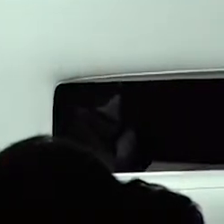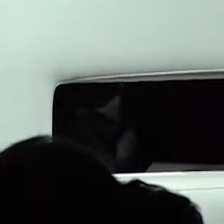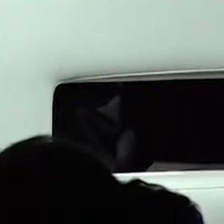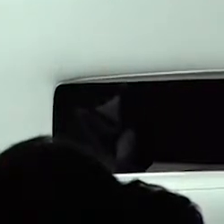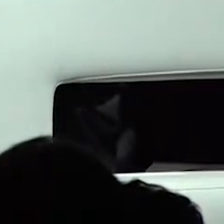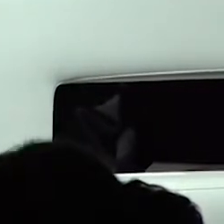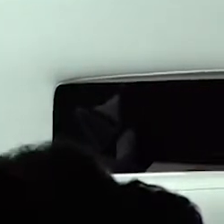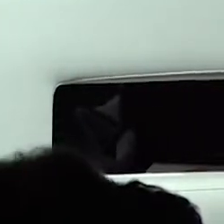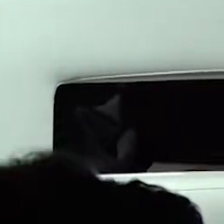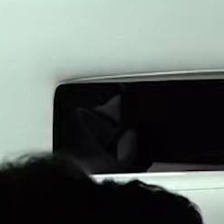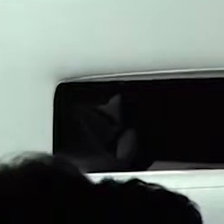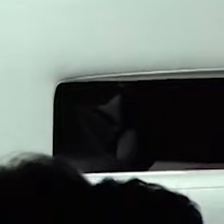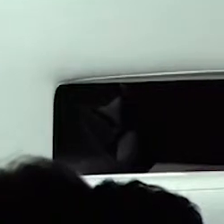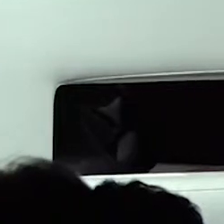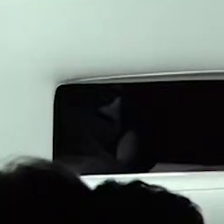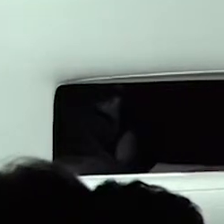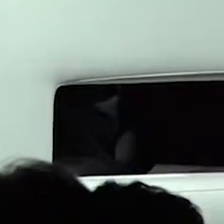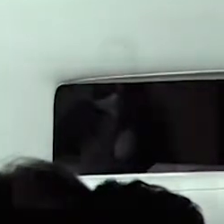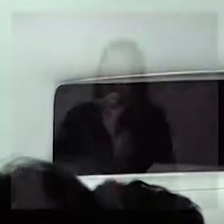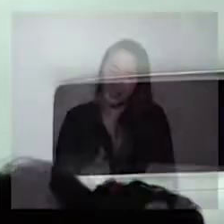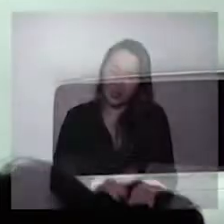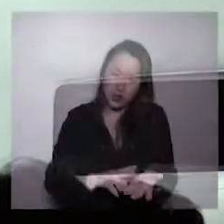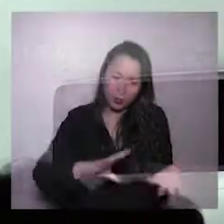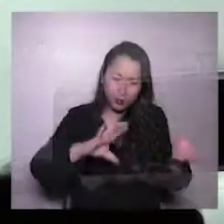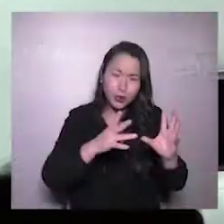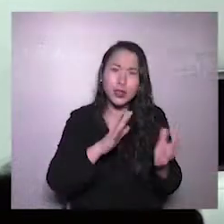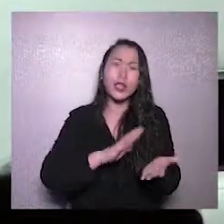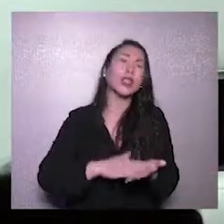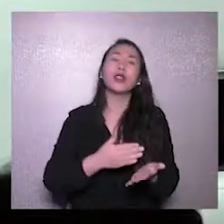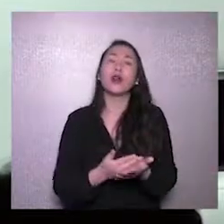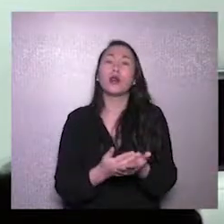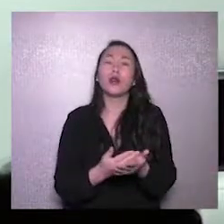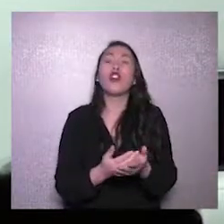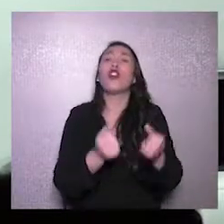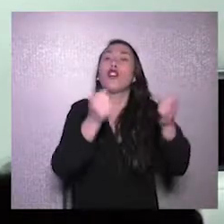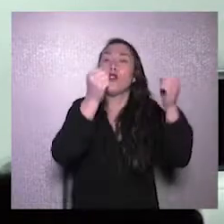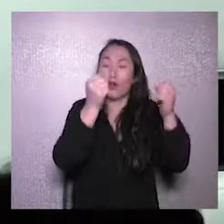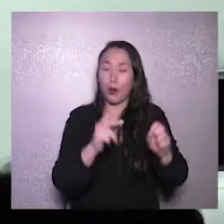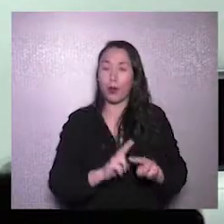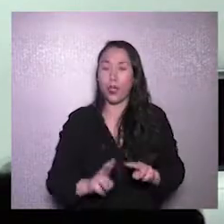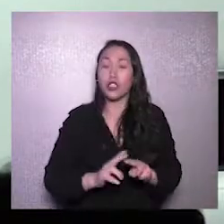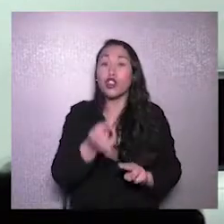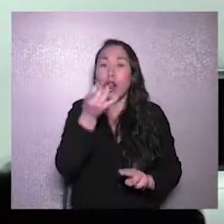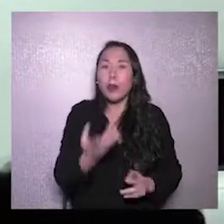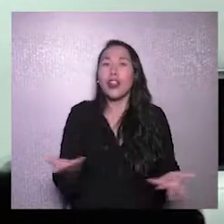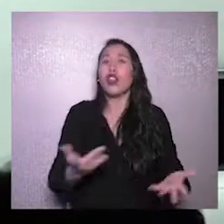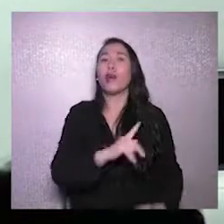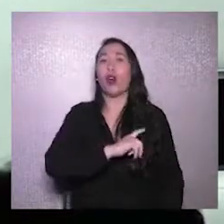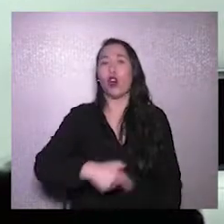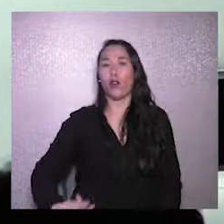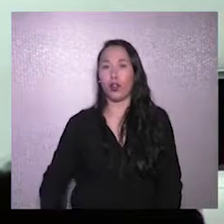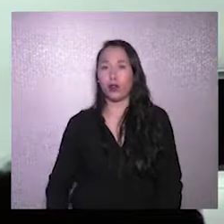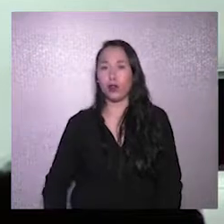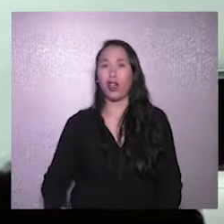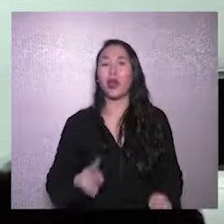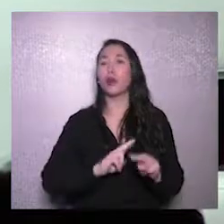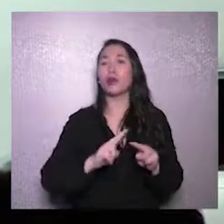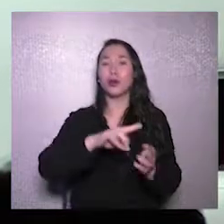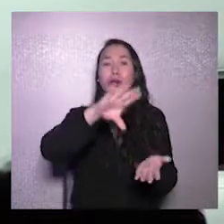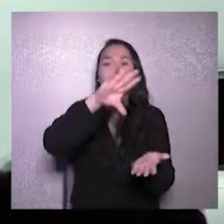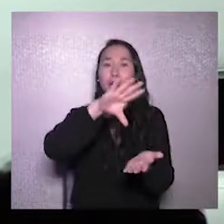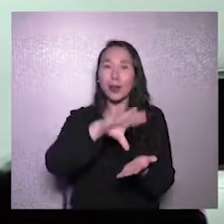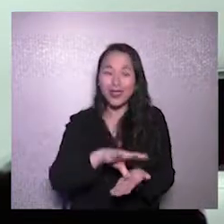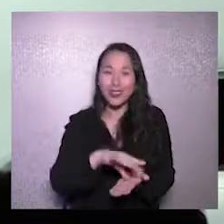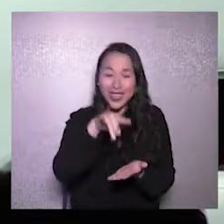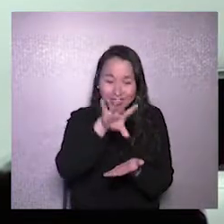quiere abordar el problema de la salud, lo va a poder hacer solamente como gobierno. Es una solución país. Es una